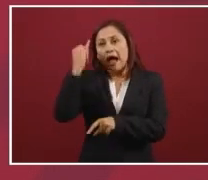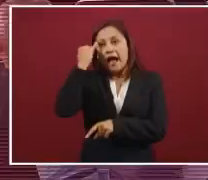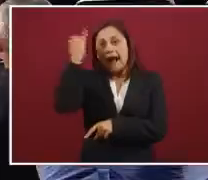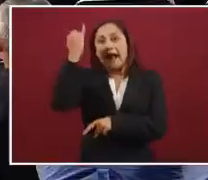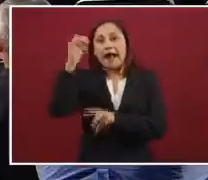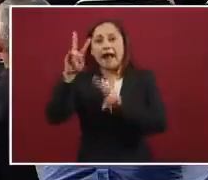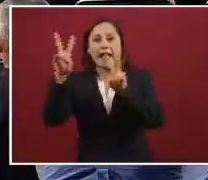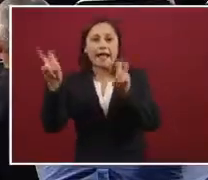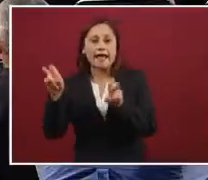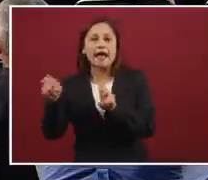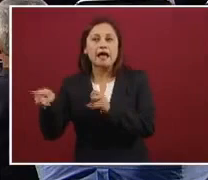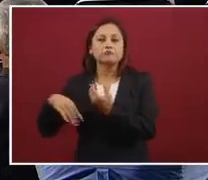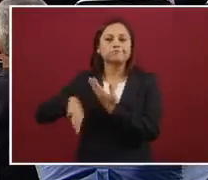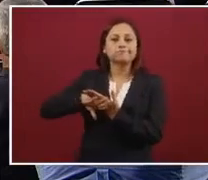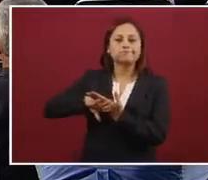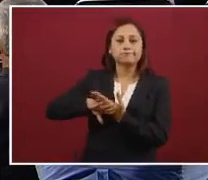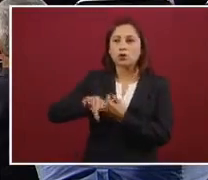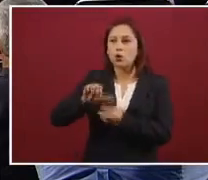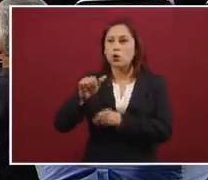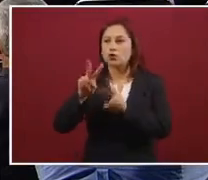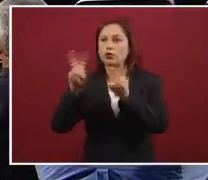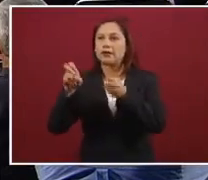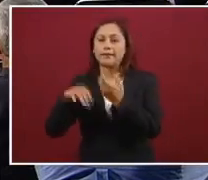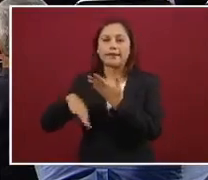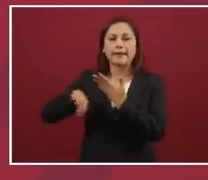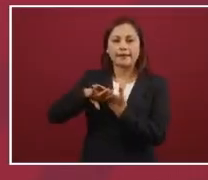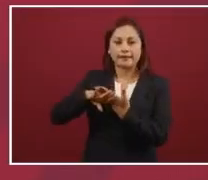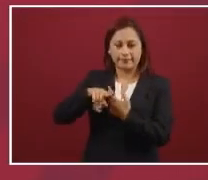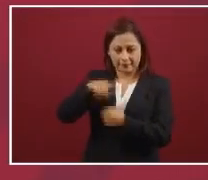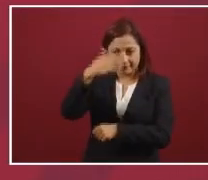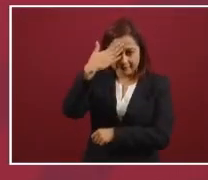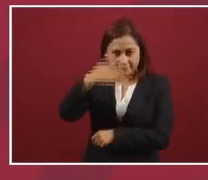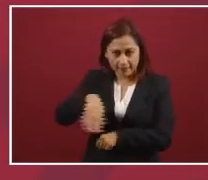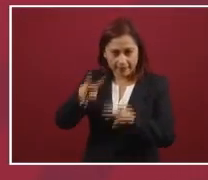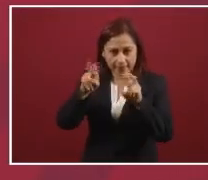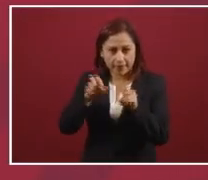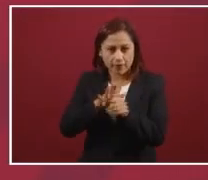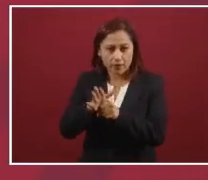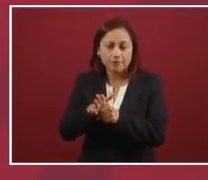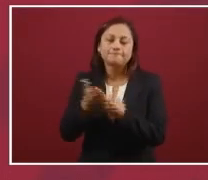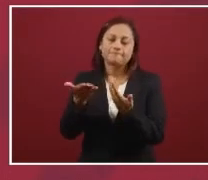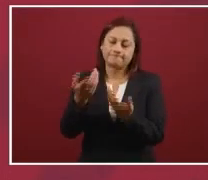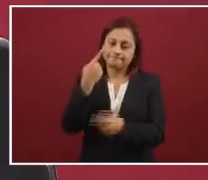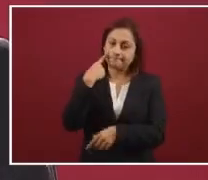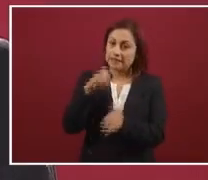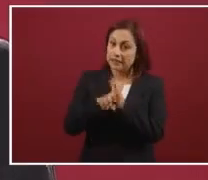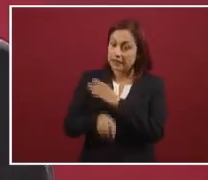en contra de nosotros, les digo cuáles son los temas: Lomelí,